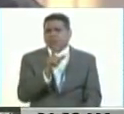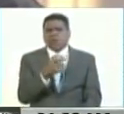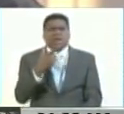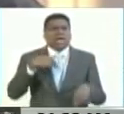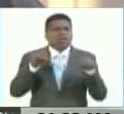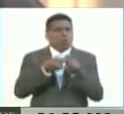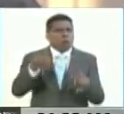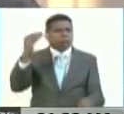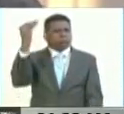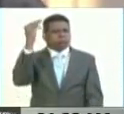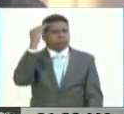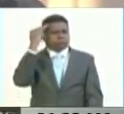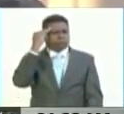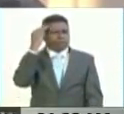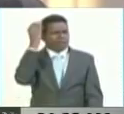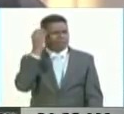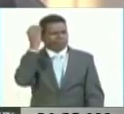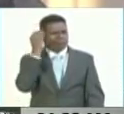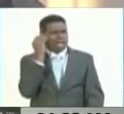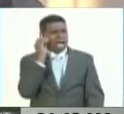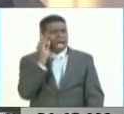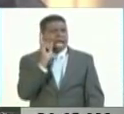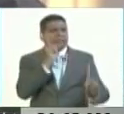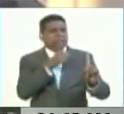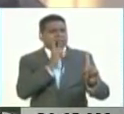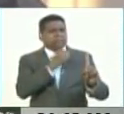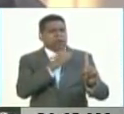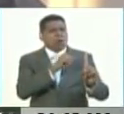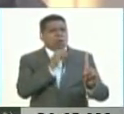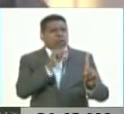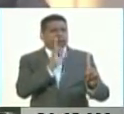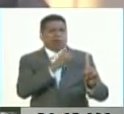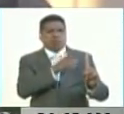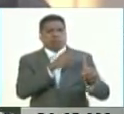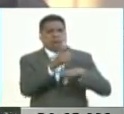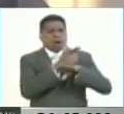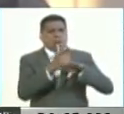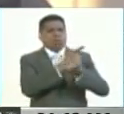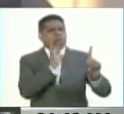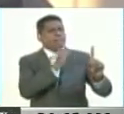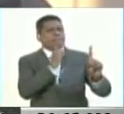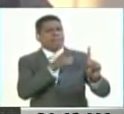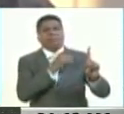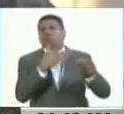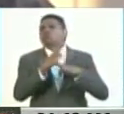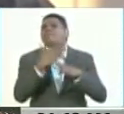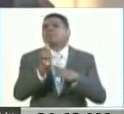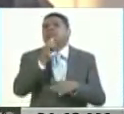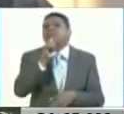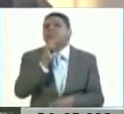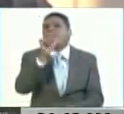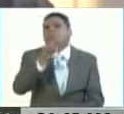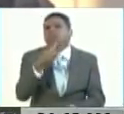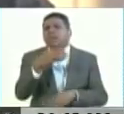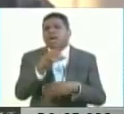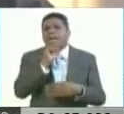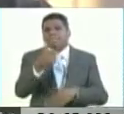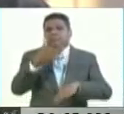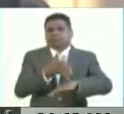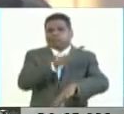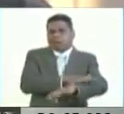acusando al gobierno sin importar quién le está haciendo daño, quién le está afectando de alguna manera. Si aquí, por ejemplo,